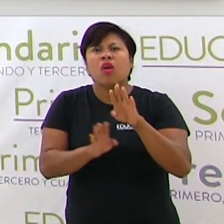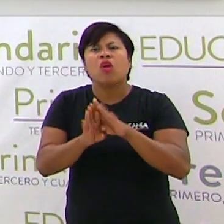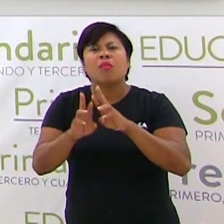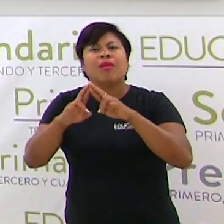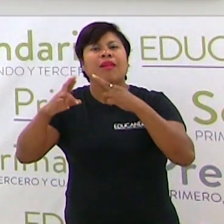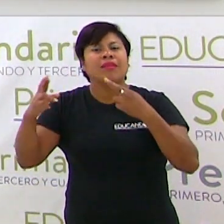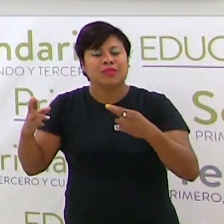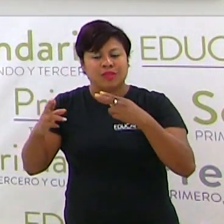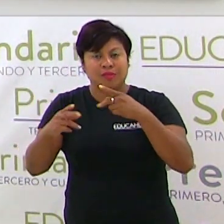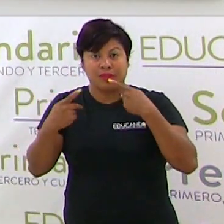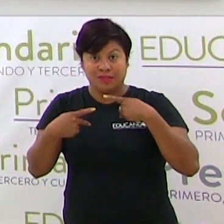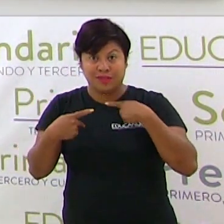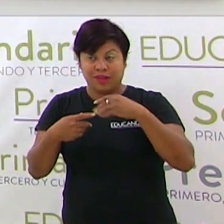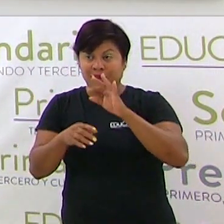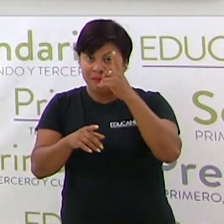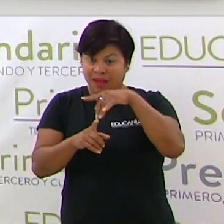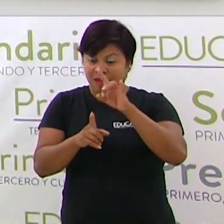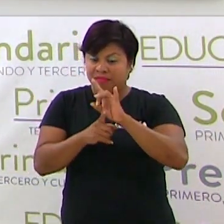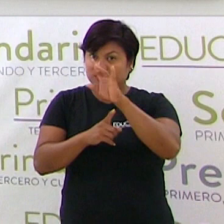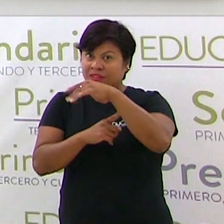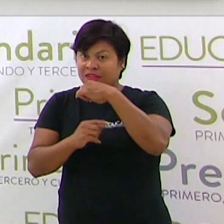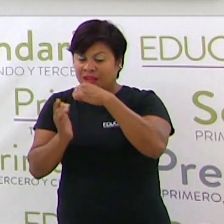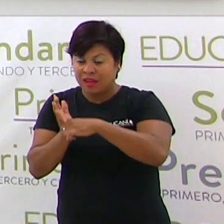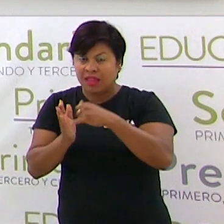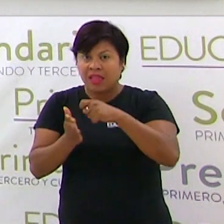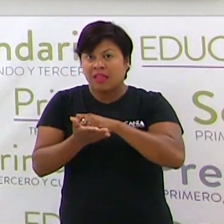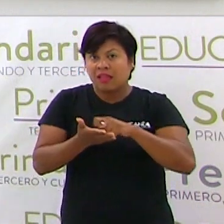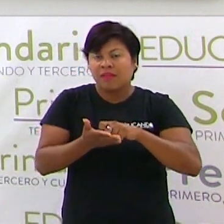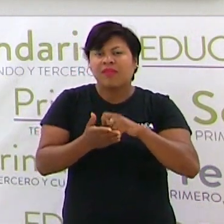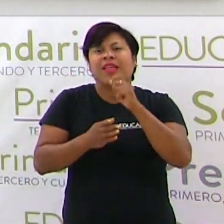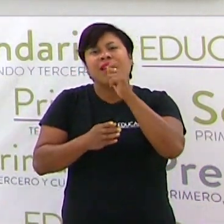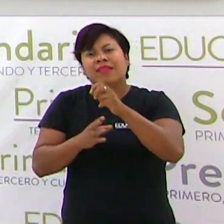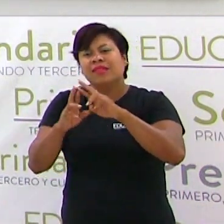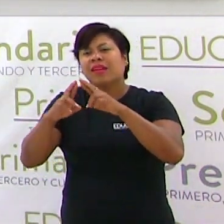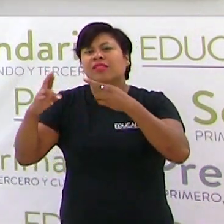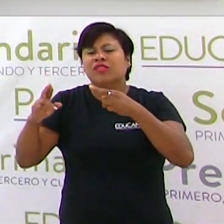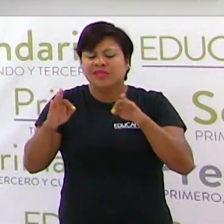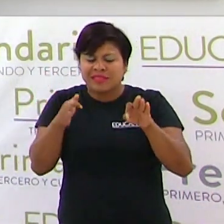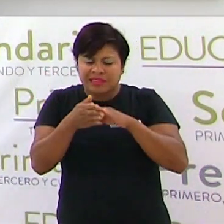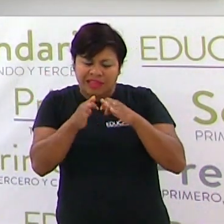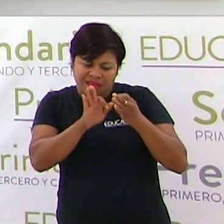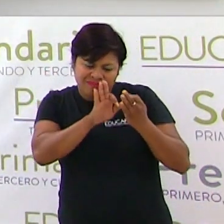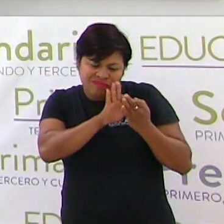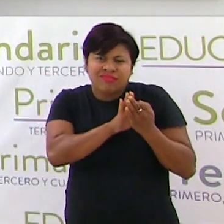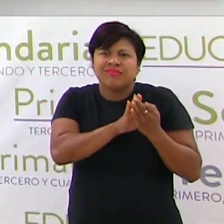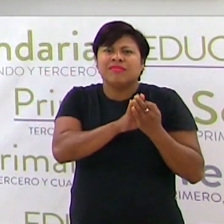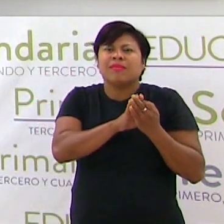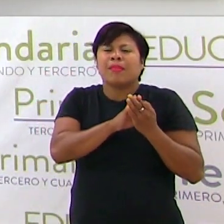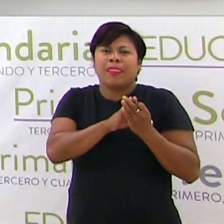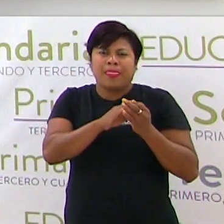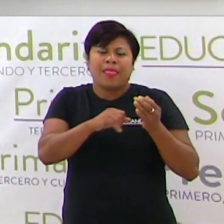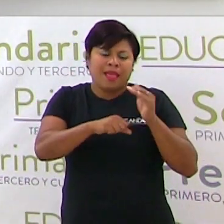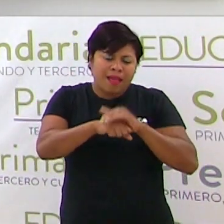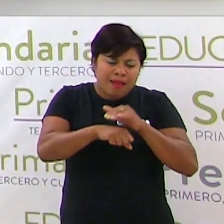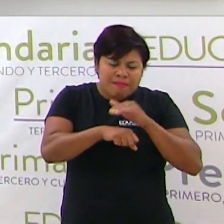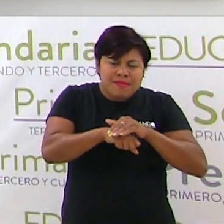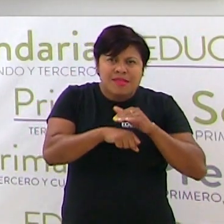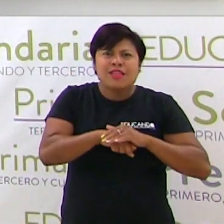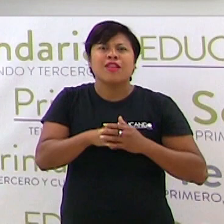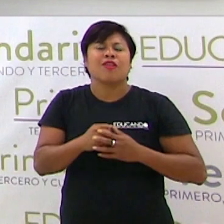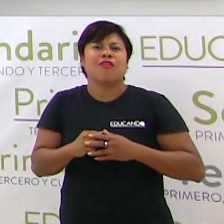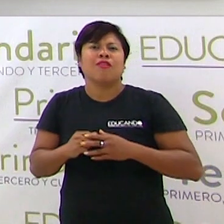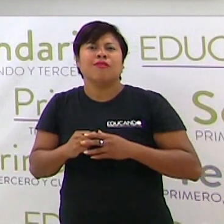entre el que escribe la carta y la recibe? Es una relación cercana. Puede ser a un